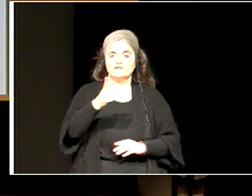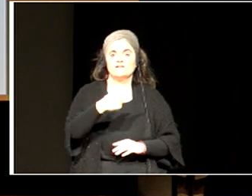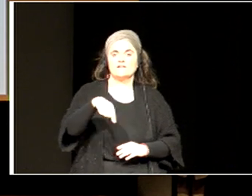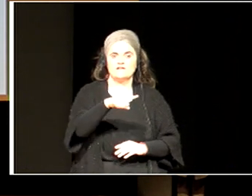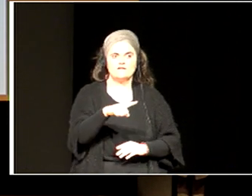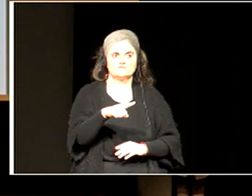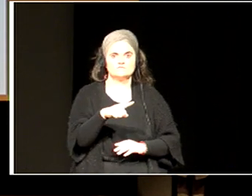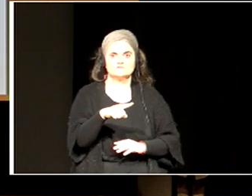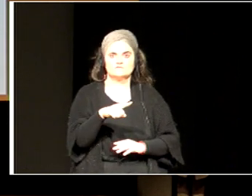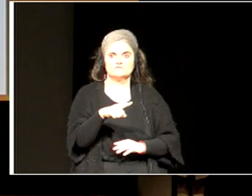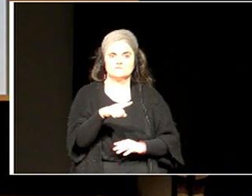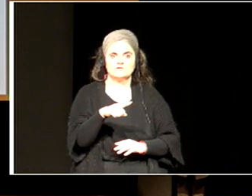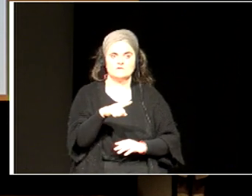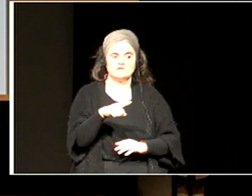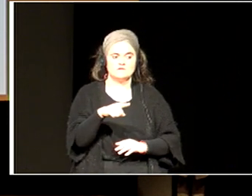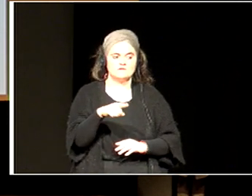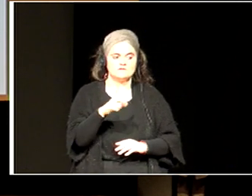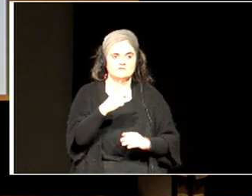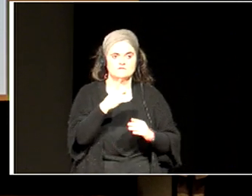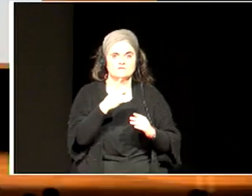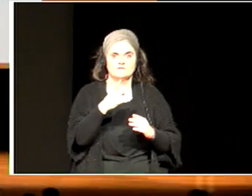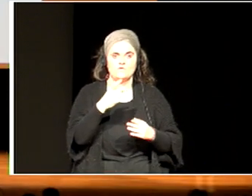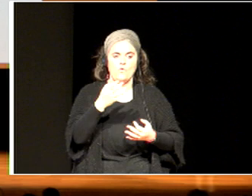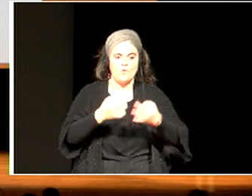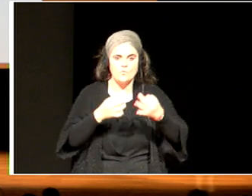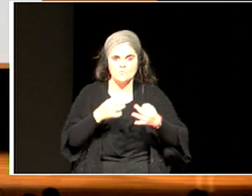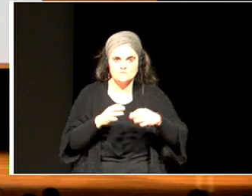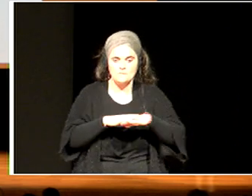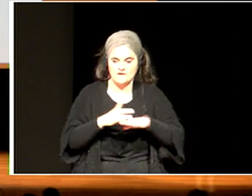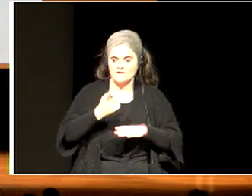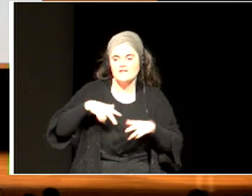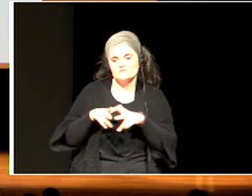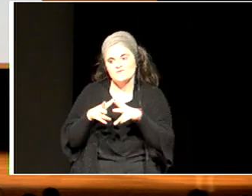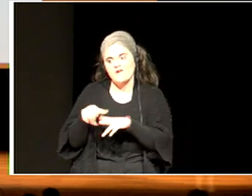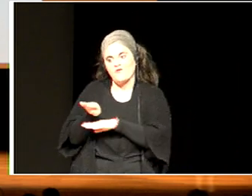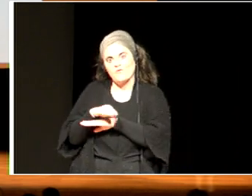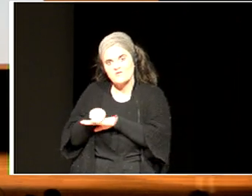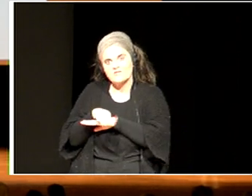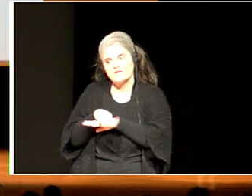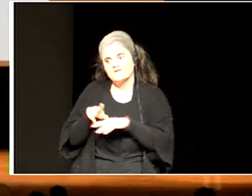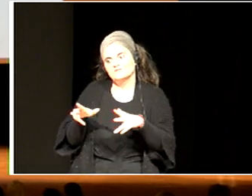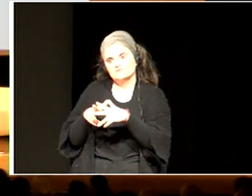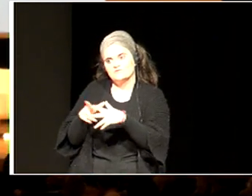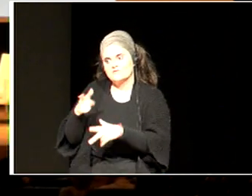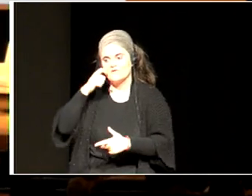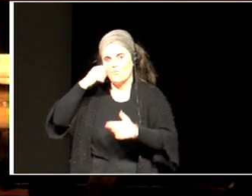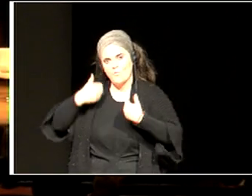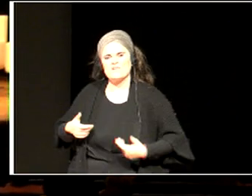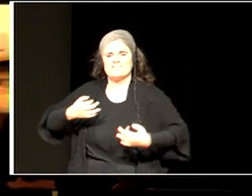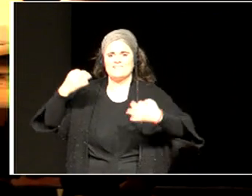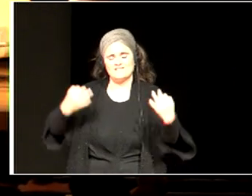sociedad sea más justa sea una sociedad de cuidados sea una sociedad realmente humana